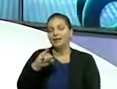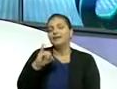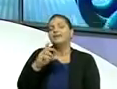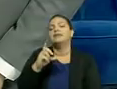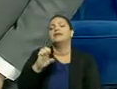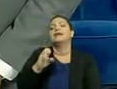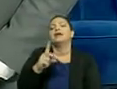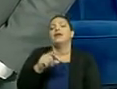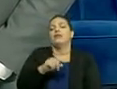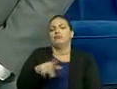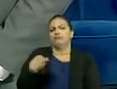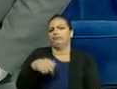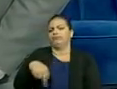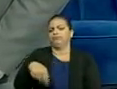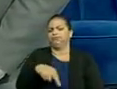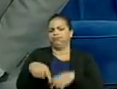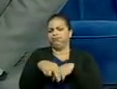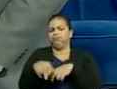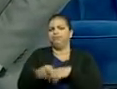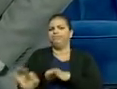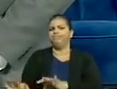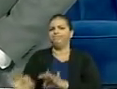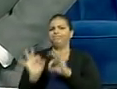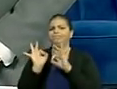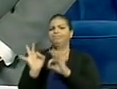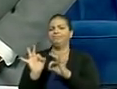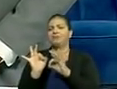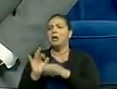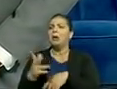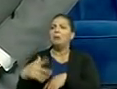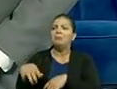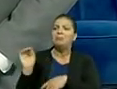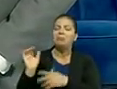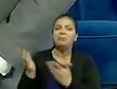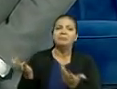cambio. Marco Caicedo que iba a ganar explosividad. El carrilero, claro. Pues.